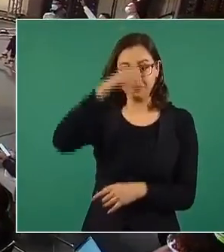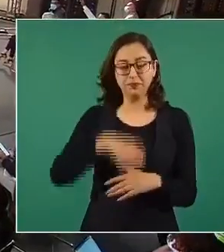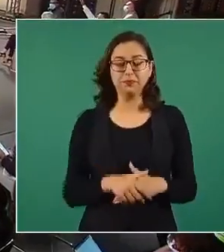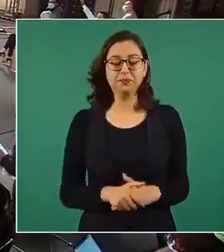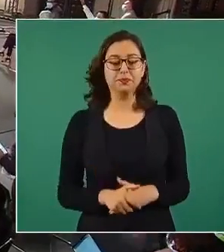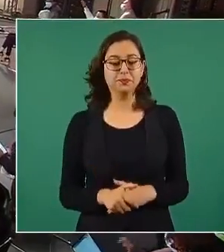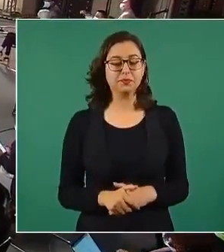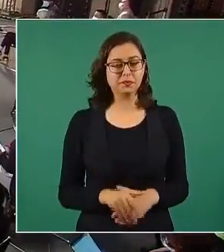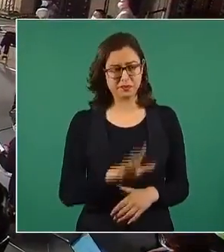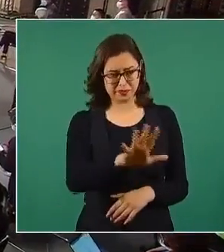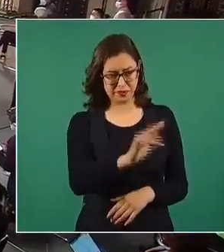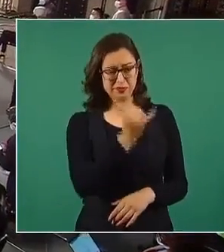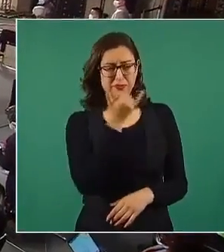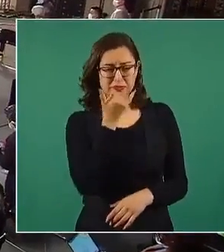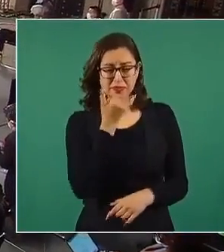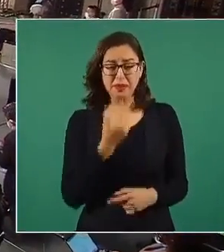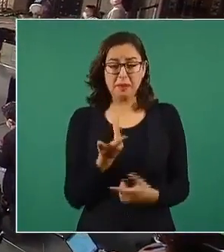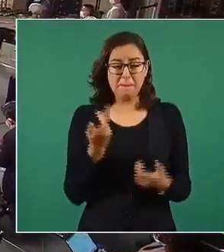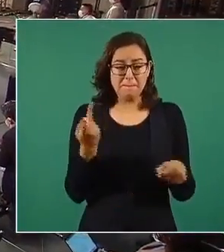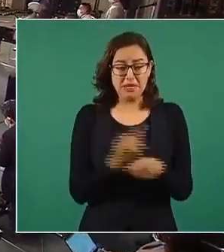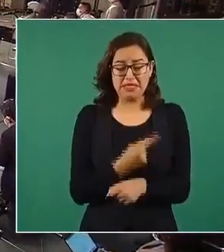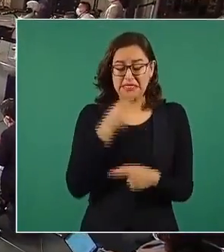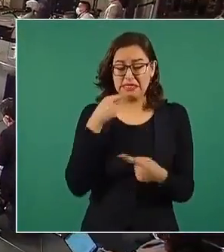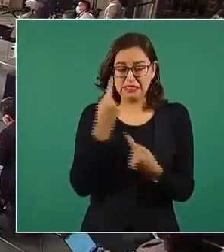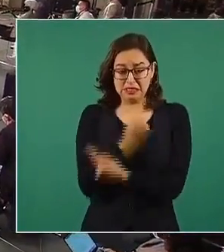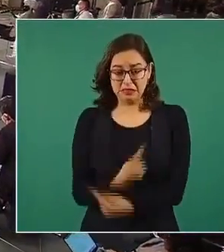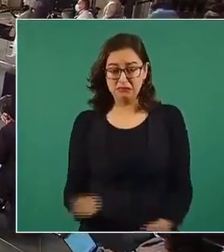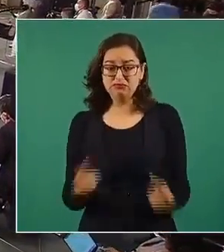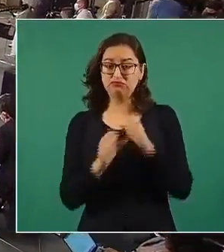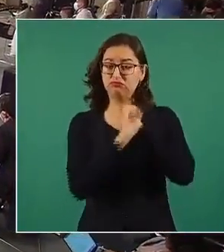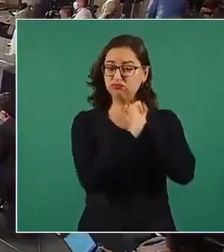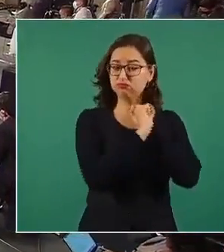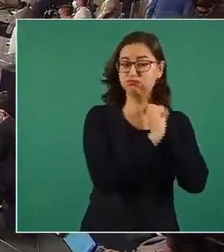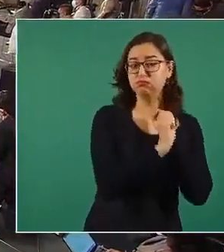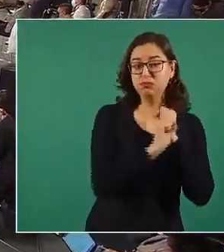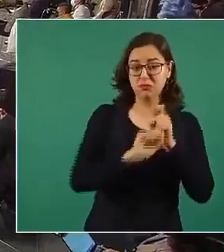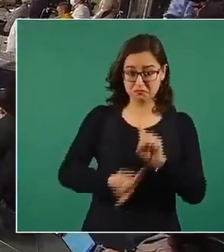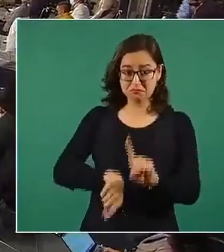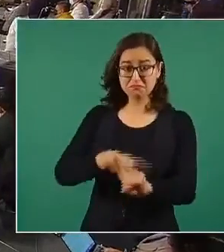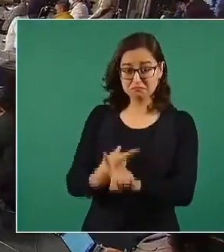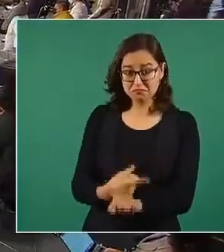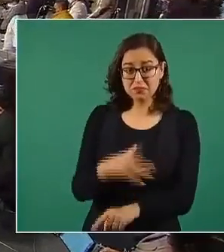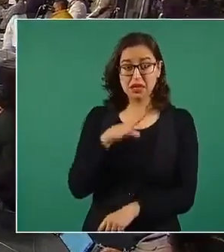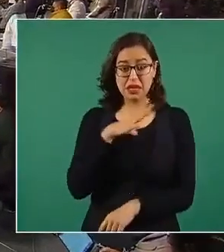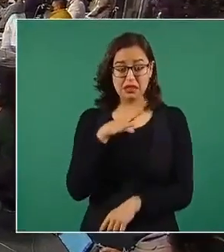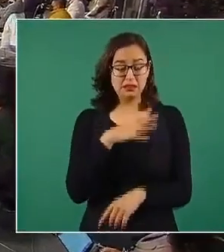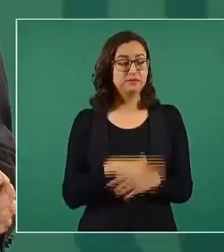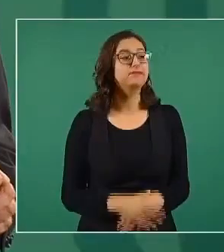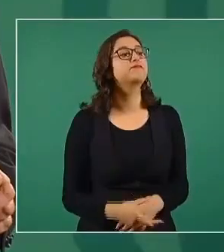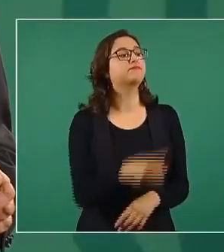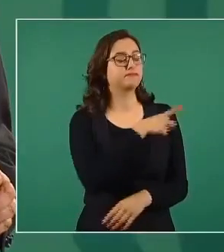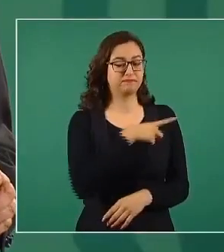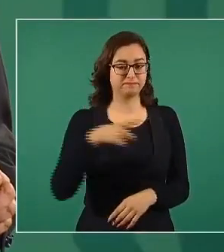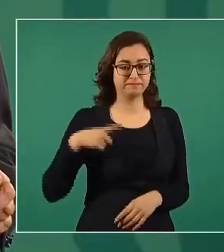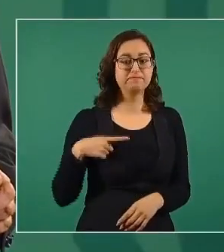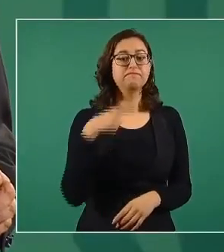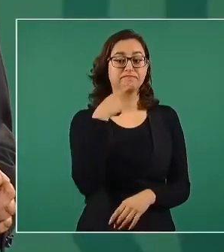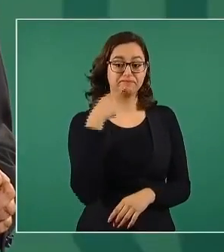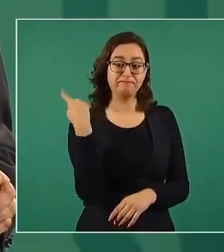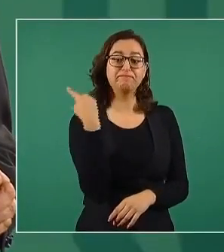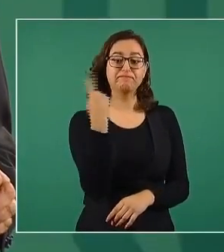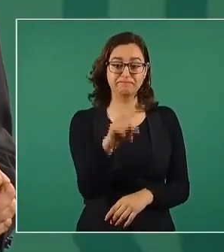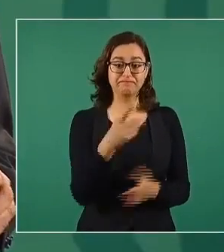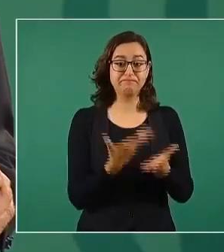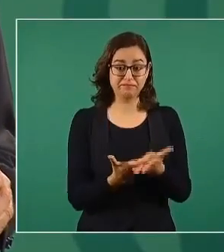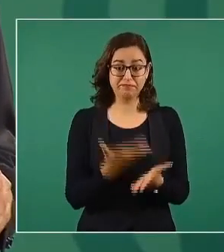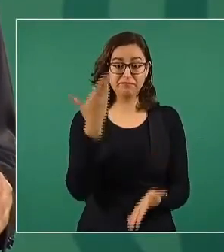parte de la corrupción de menores y el abuso de menores de edad que hace esta organización? Hay que denunciarlo.